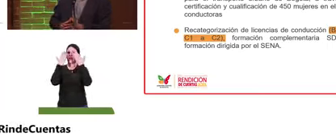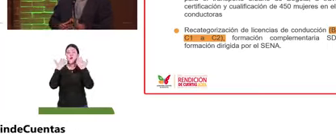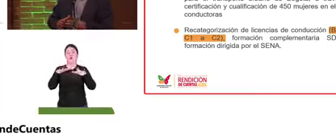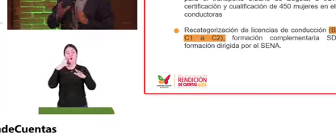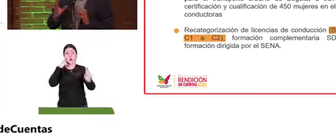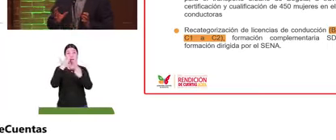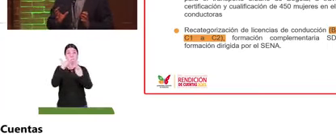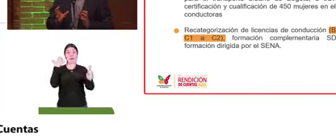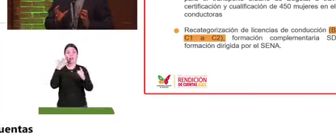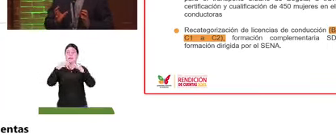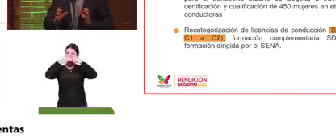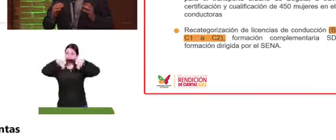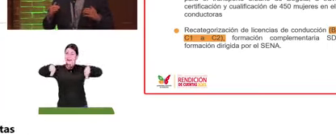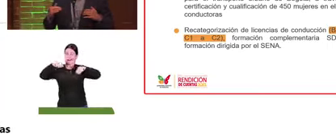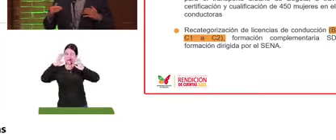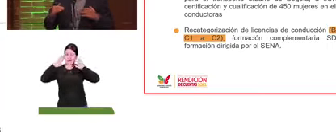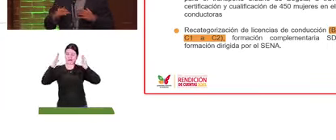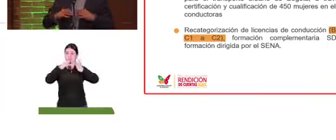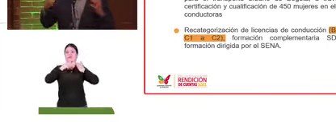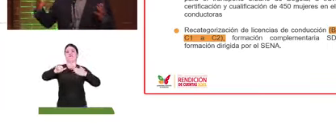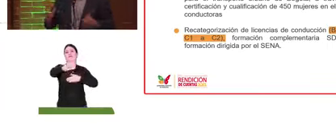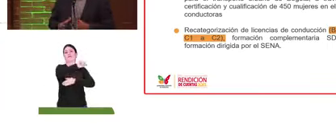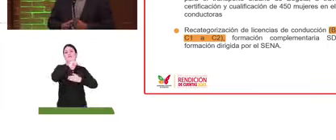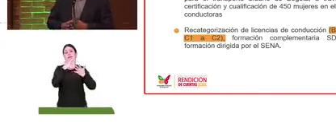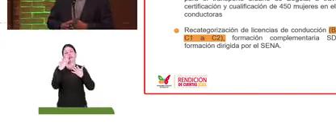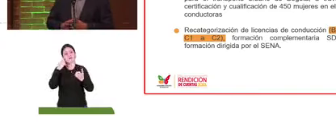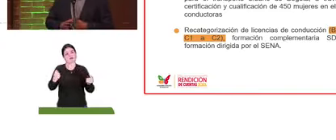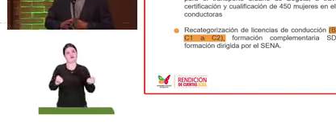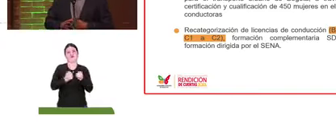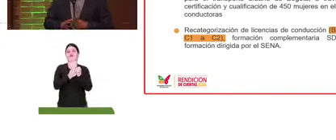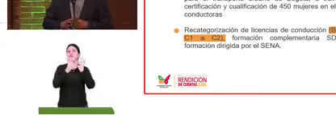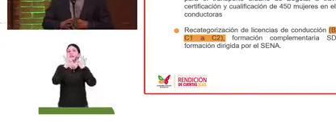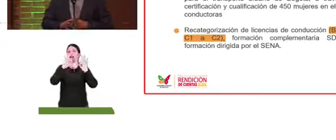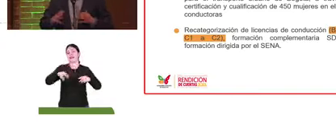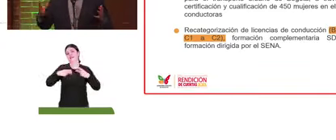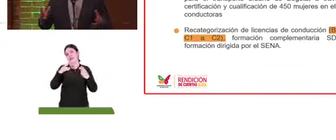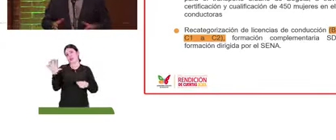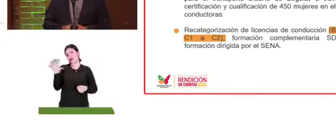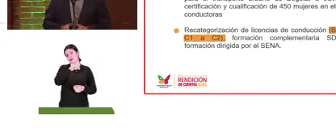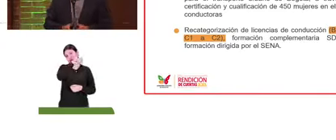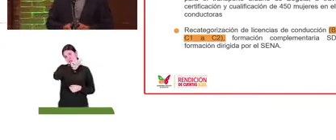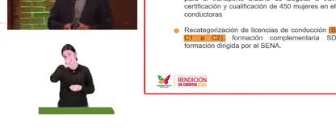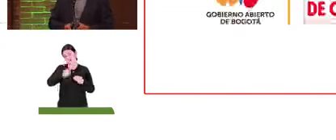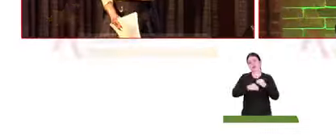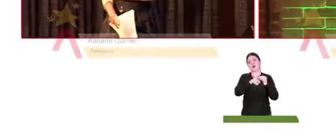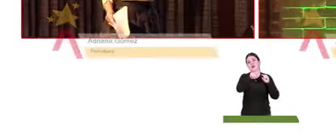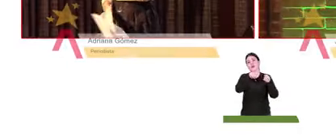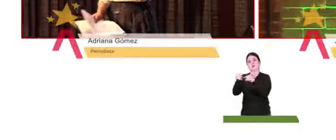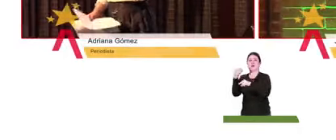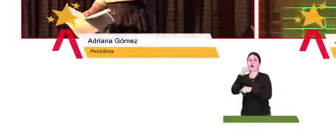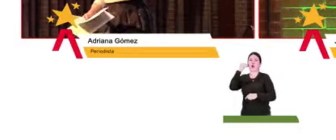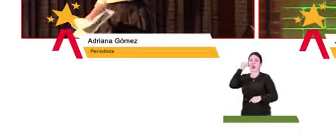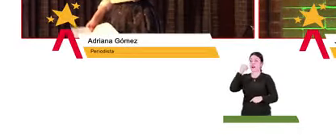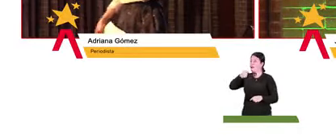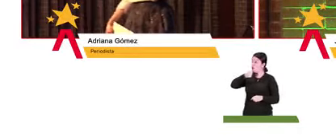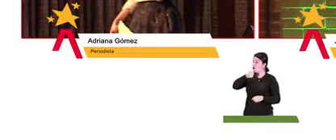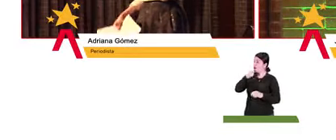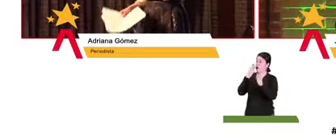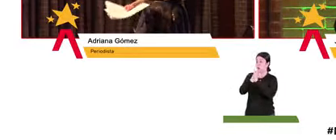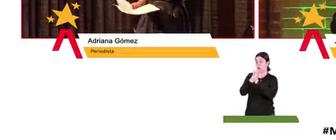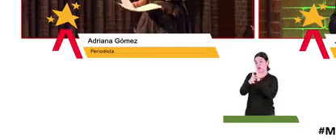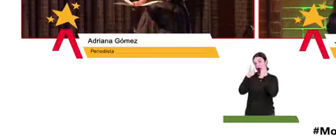género fundamental de cara a mejorar la calidad de vida de todas las personas y hogares. Qué buena noticia, subsecretario.